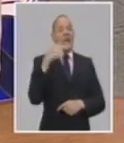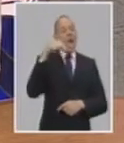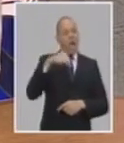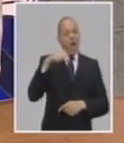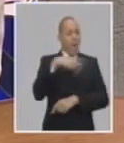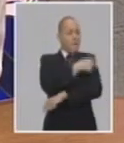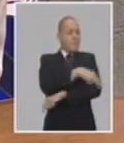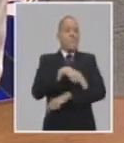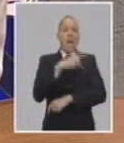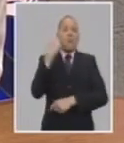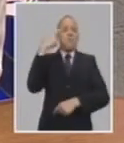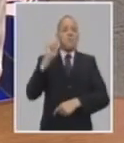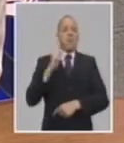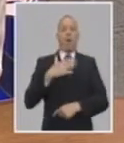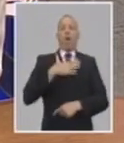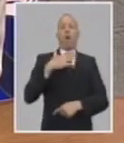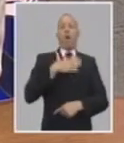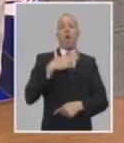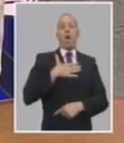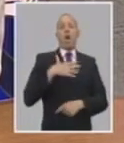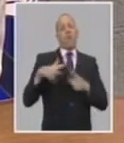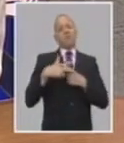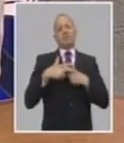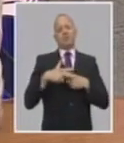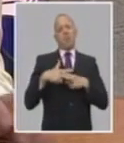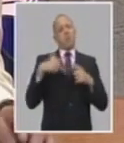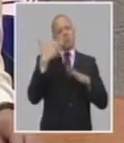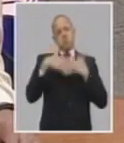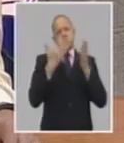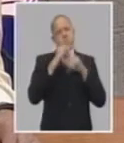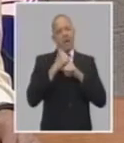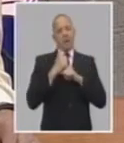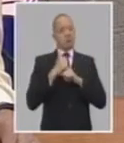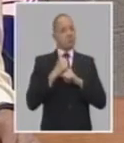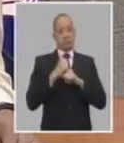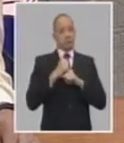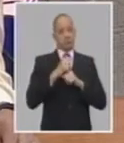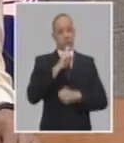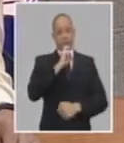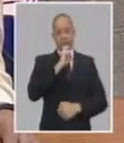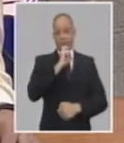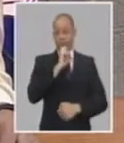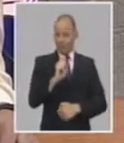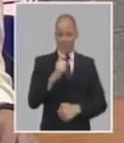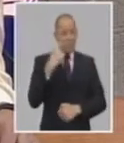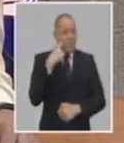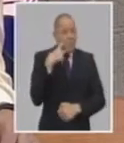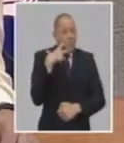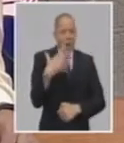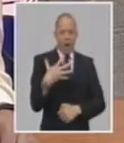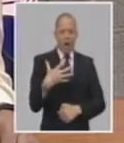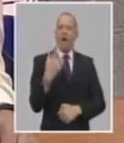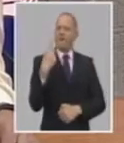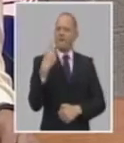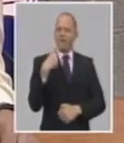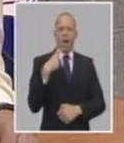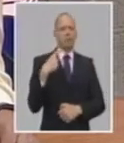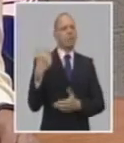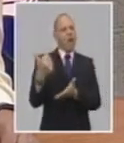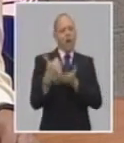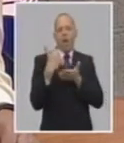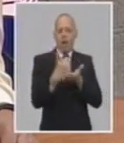solo. Eso significa un cambio de paradigma en la solidaridad global. Hay que